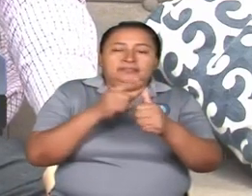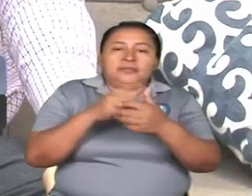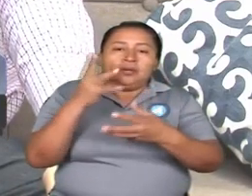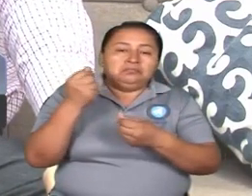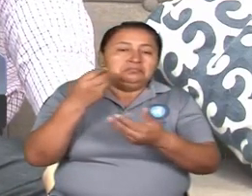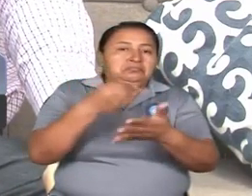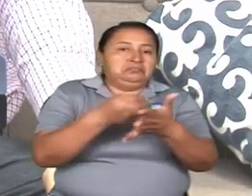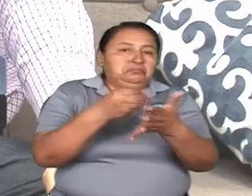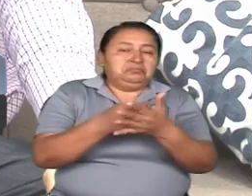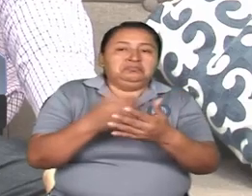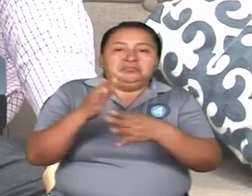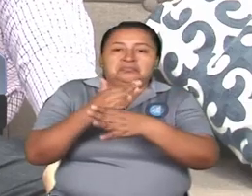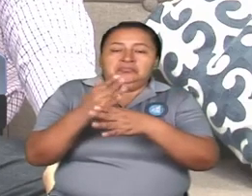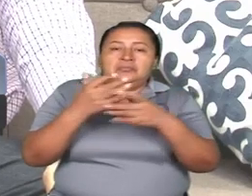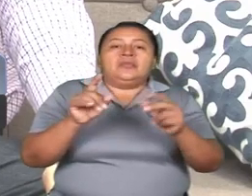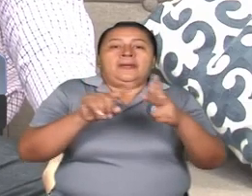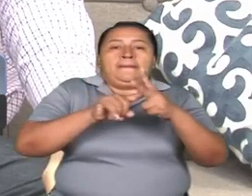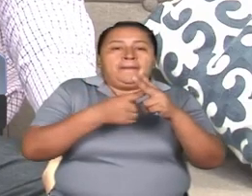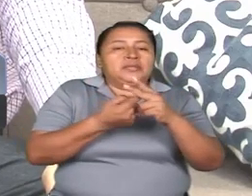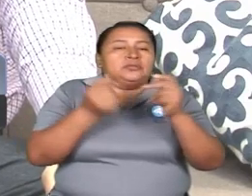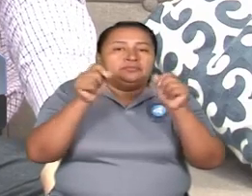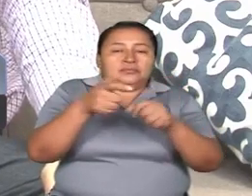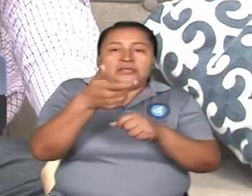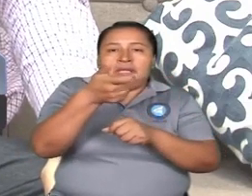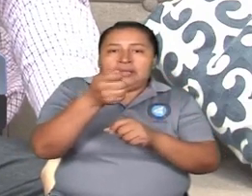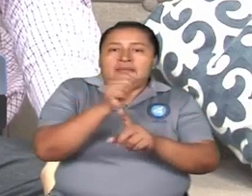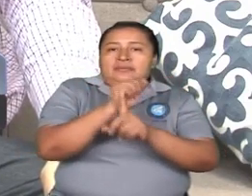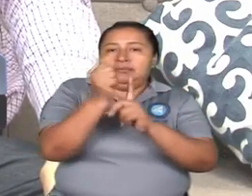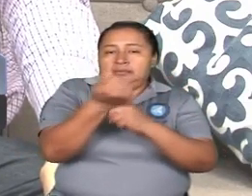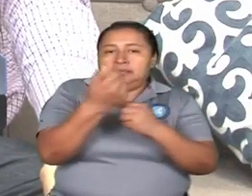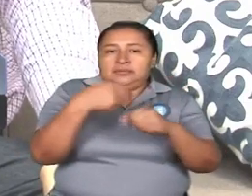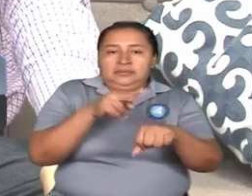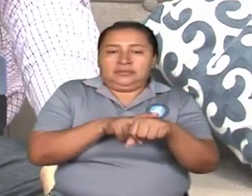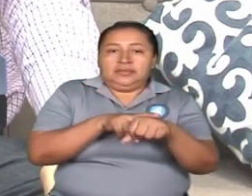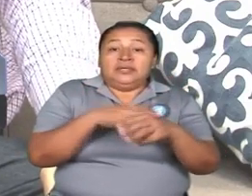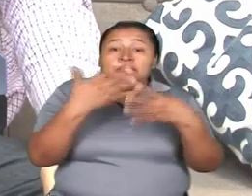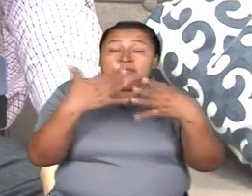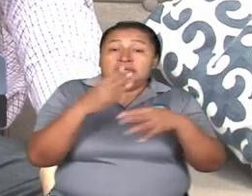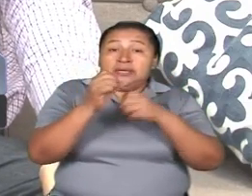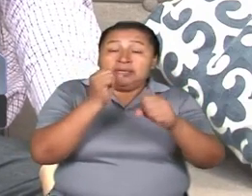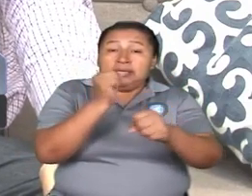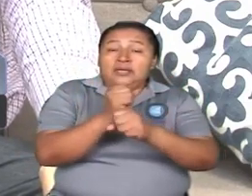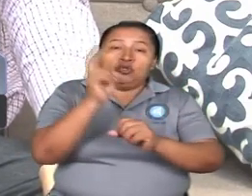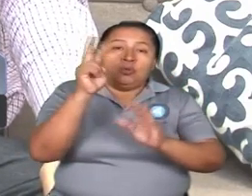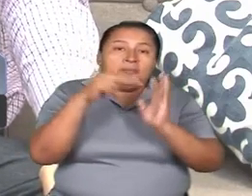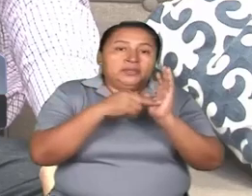inversiones que dieron origen al canal parlamentario, que ya en el año 2007...